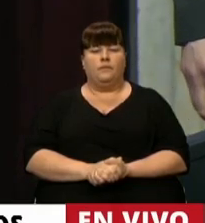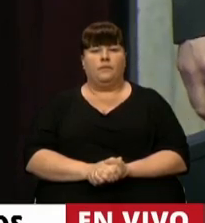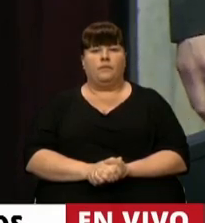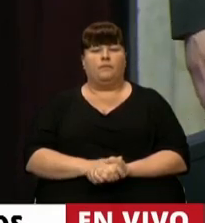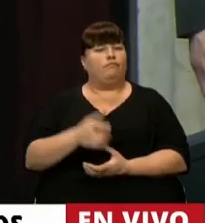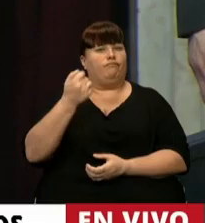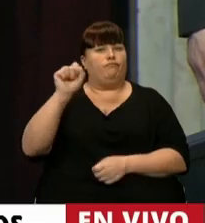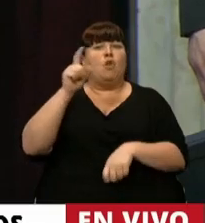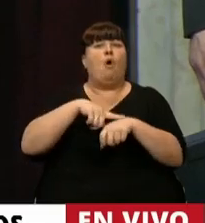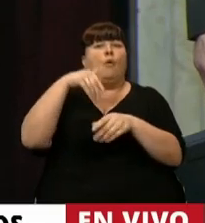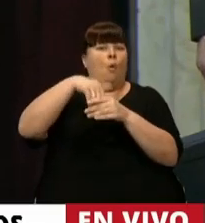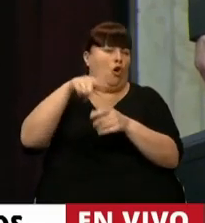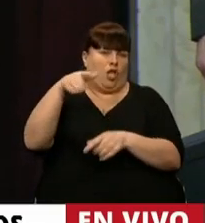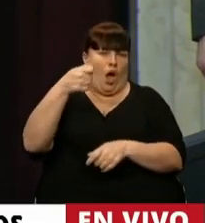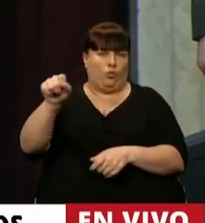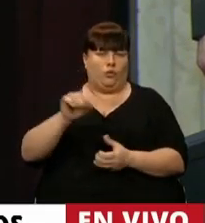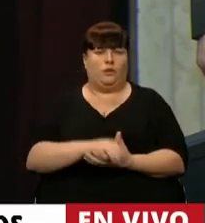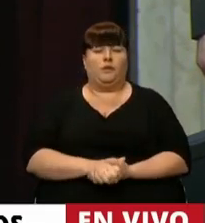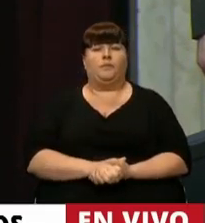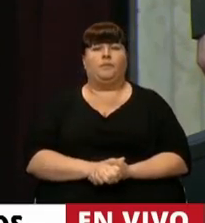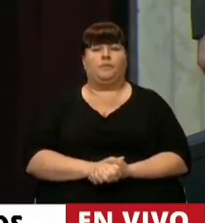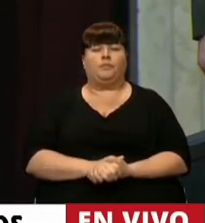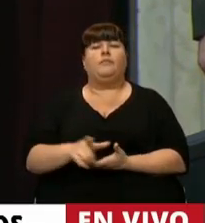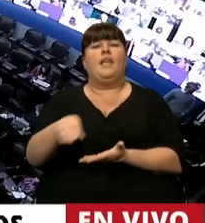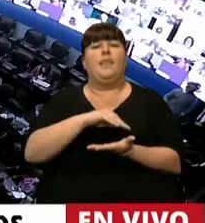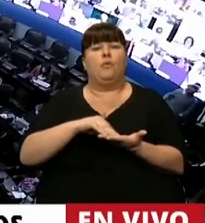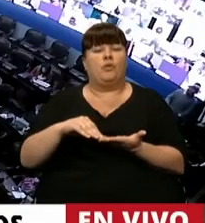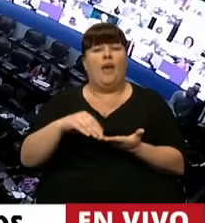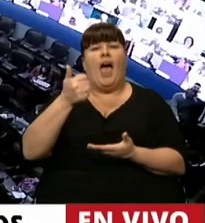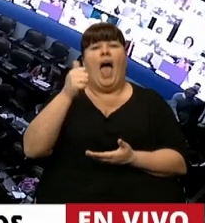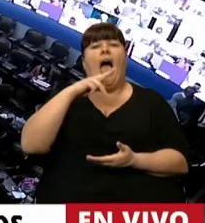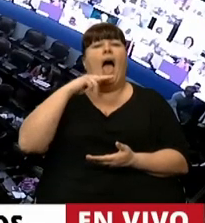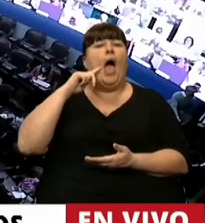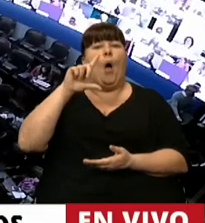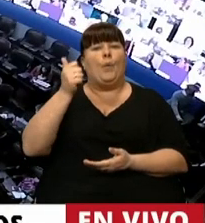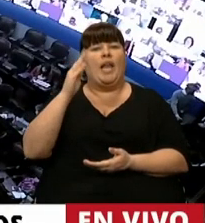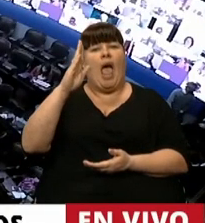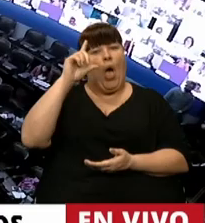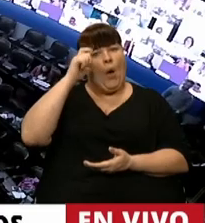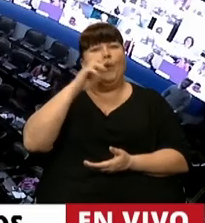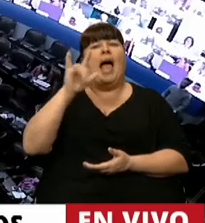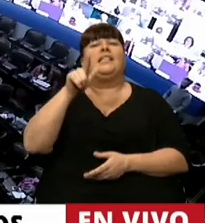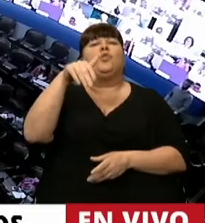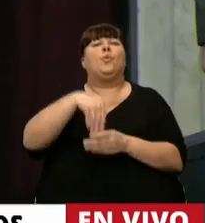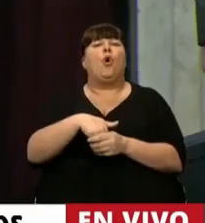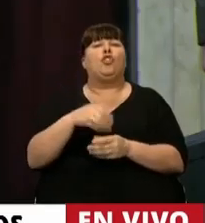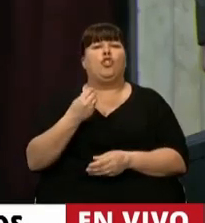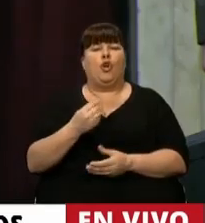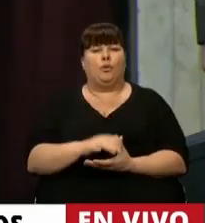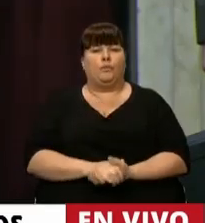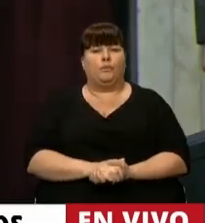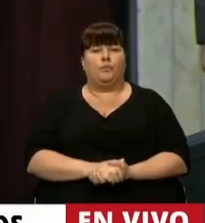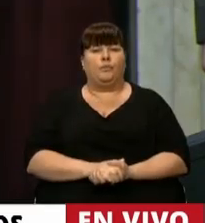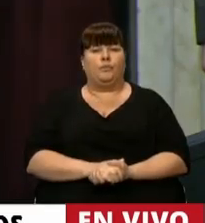ausente a la hora de votar diputada ávila beatriz el sentido de su voto